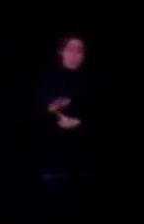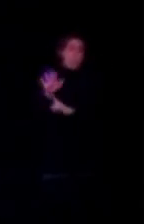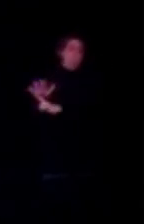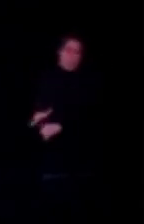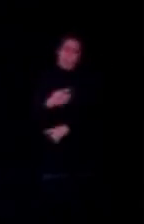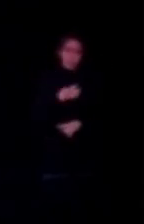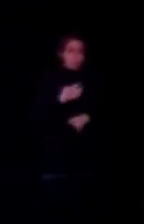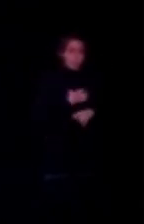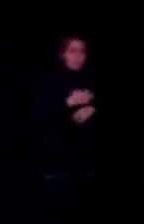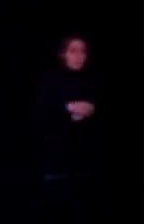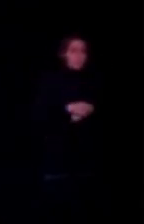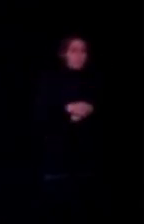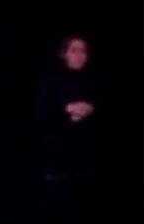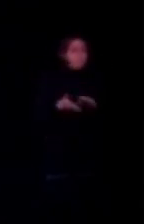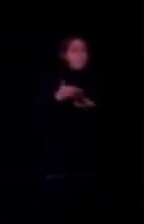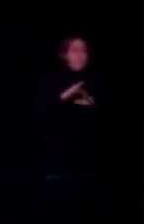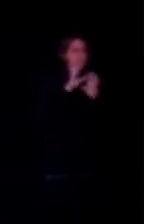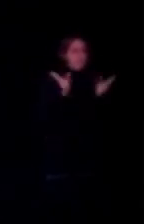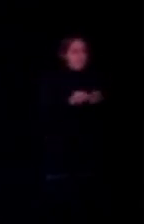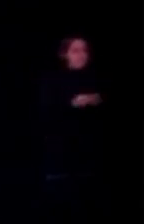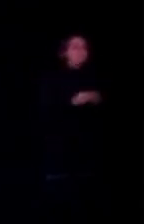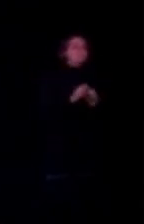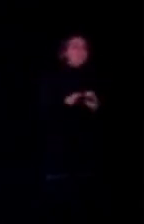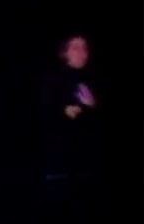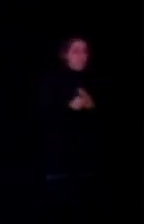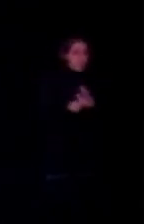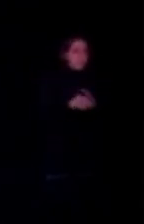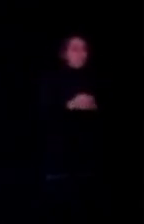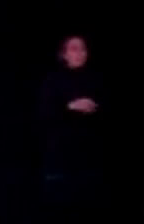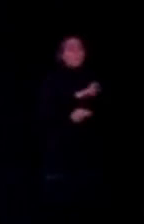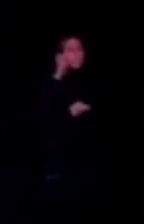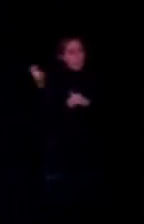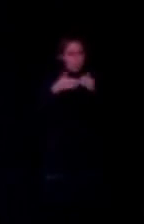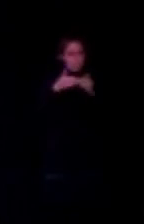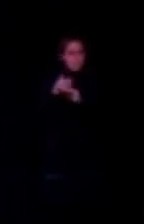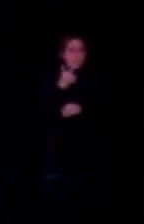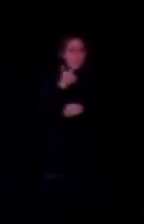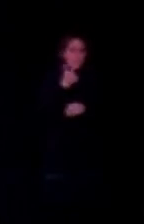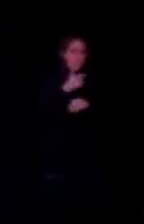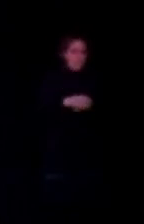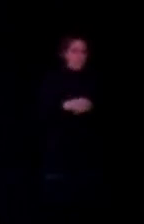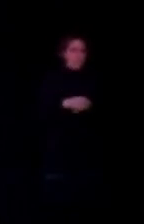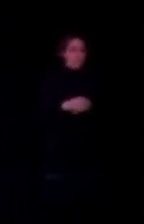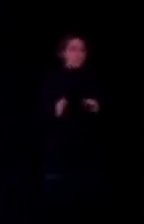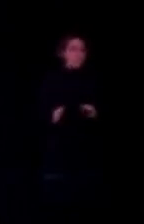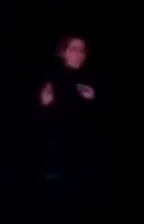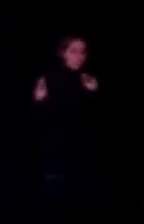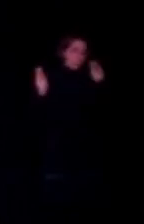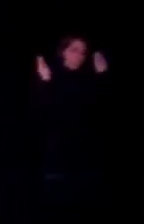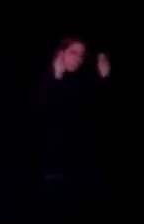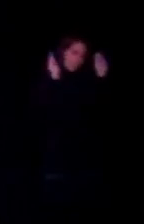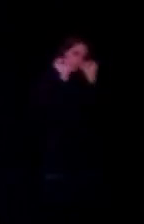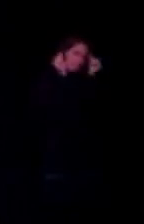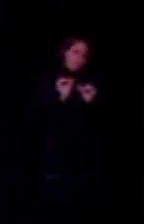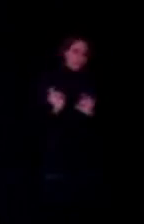seguimos concluyendo esto es de celestín frenette de su sin variantes pedagógicas cuando